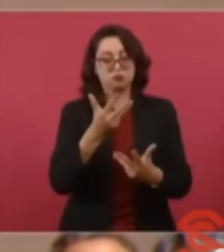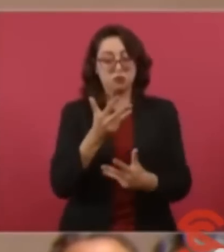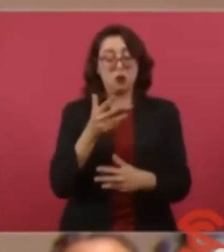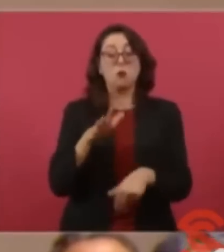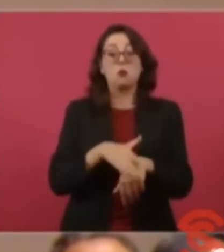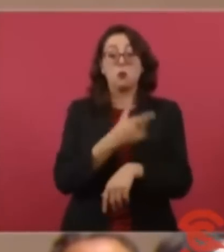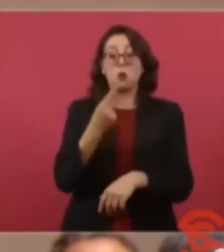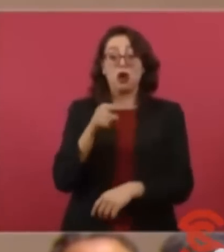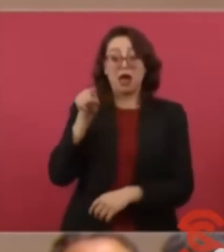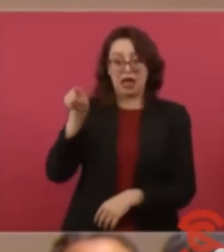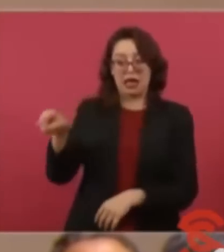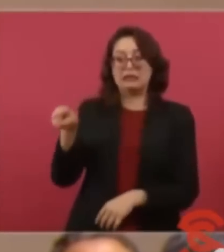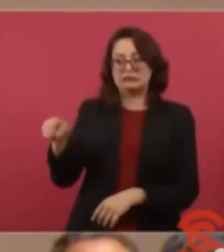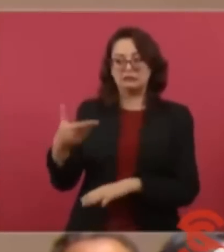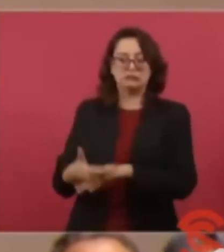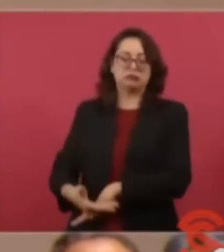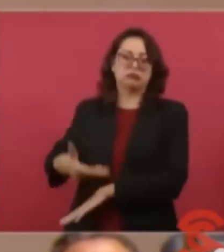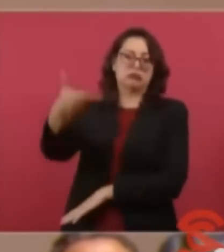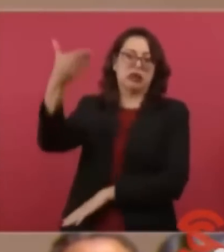de José Revueltas.